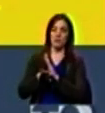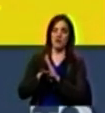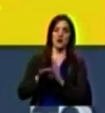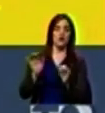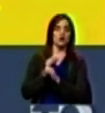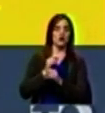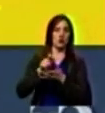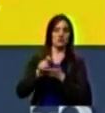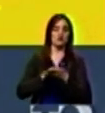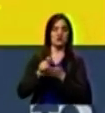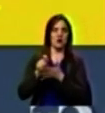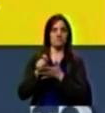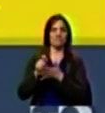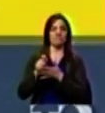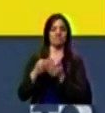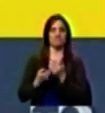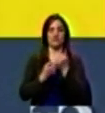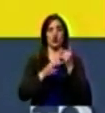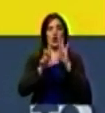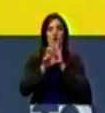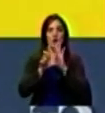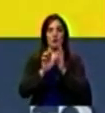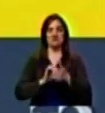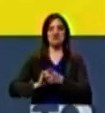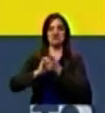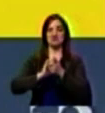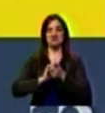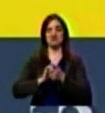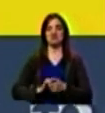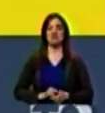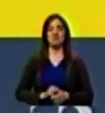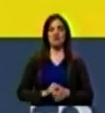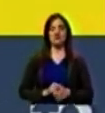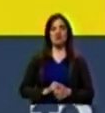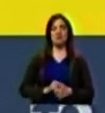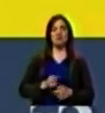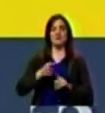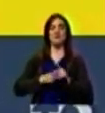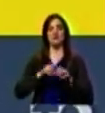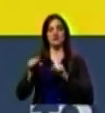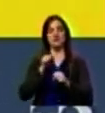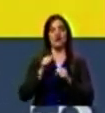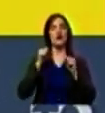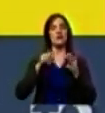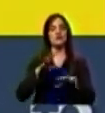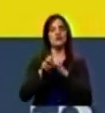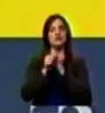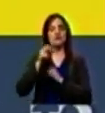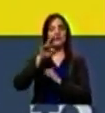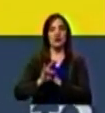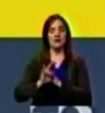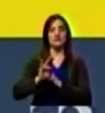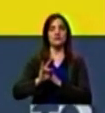diferentes entidades contratantes que cuentan con recursos de la Ley Orgánica de Solidaridad. Entre mayo y septiembre de 2017,